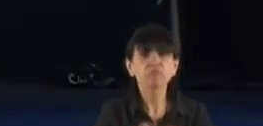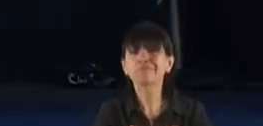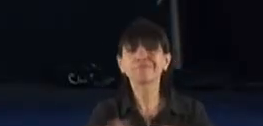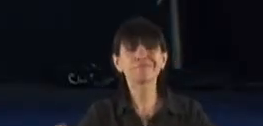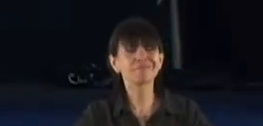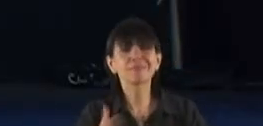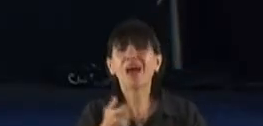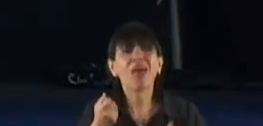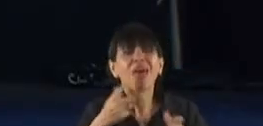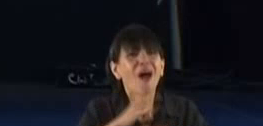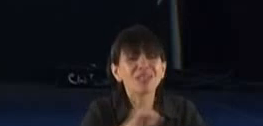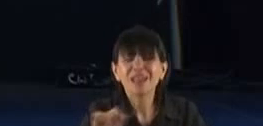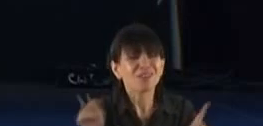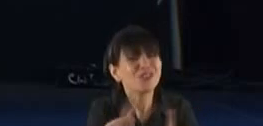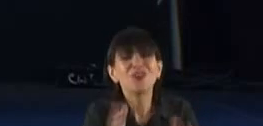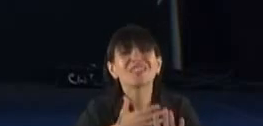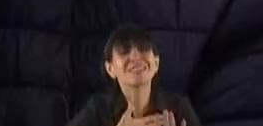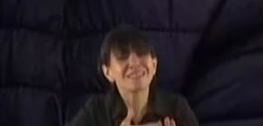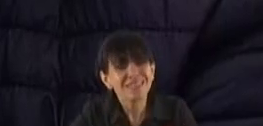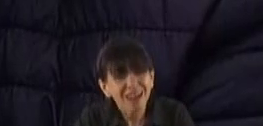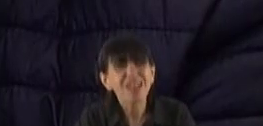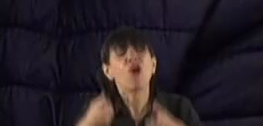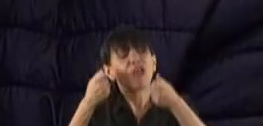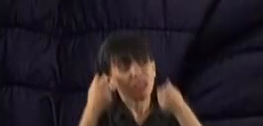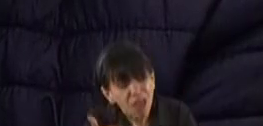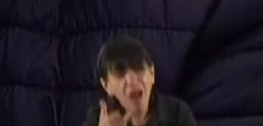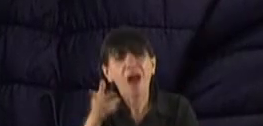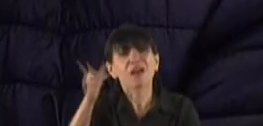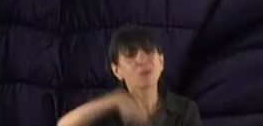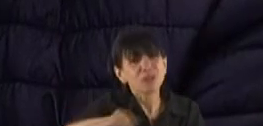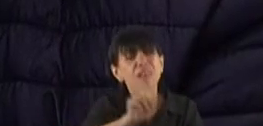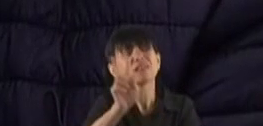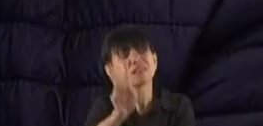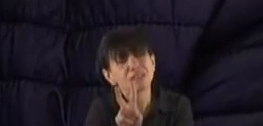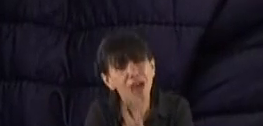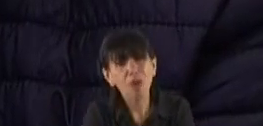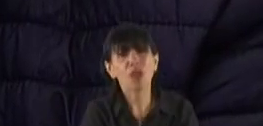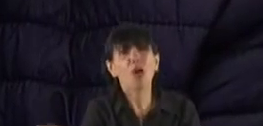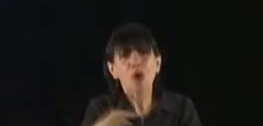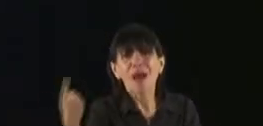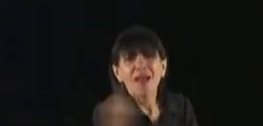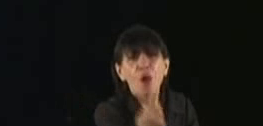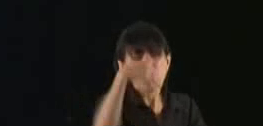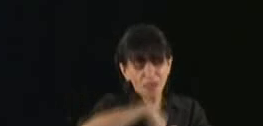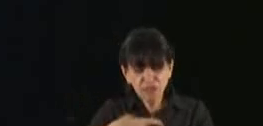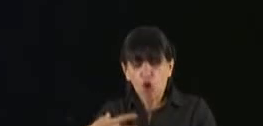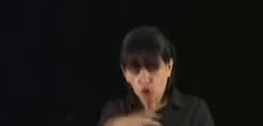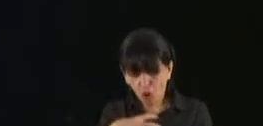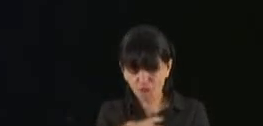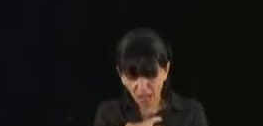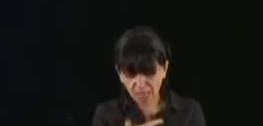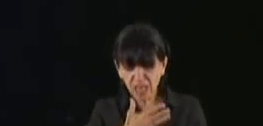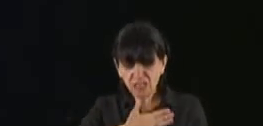y de devolverles seguridad, devolverles firmeza, devolverles confianza, devolverles